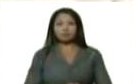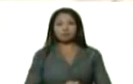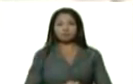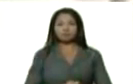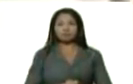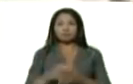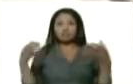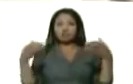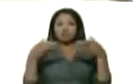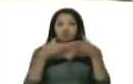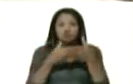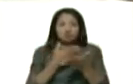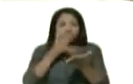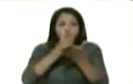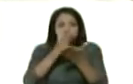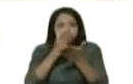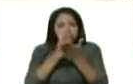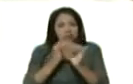religiosamente,